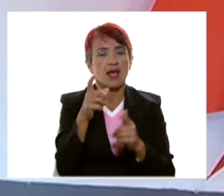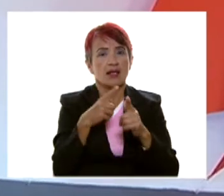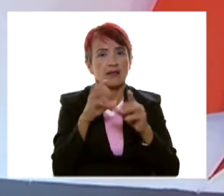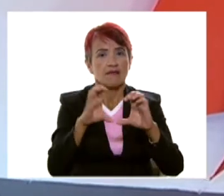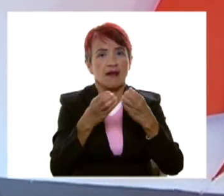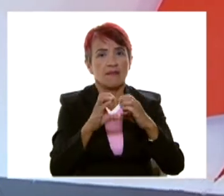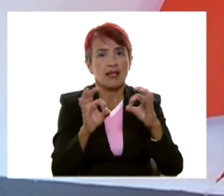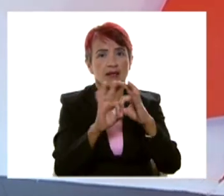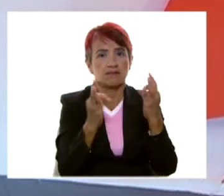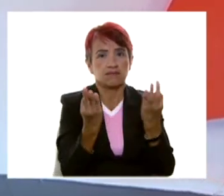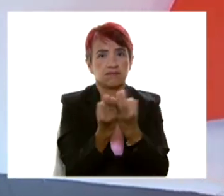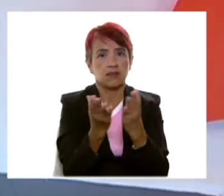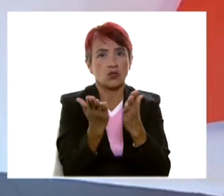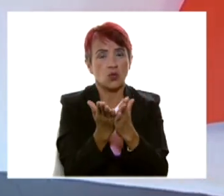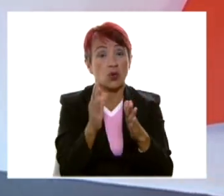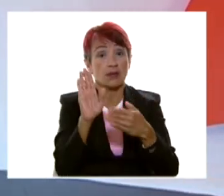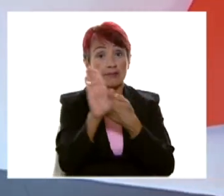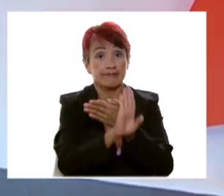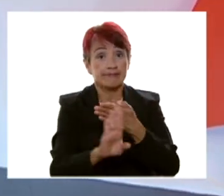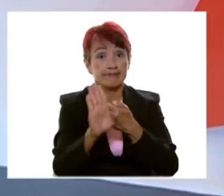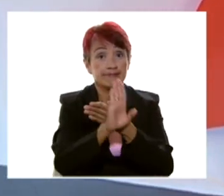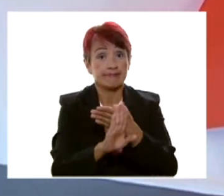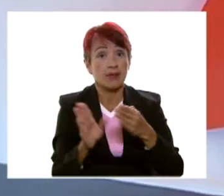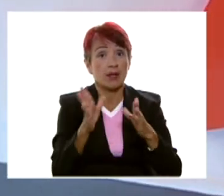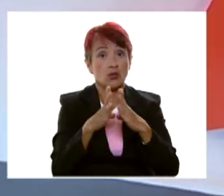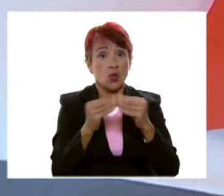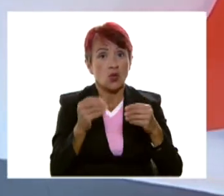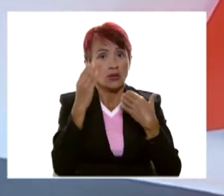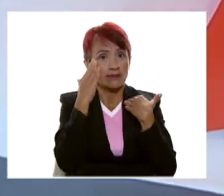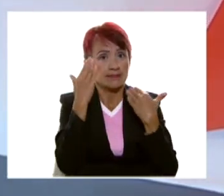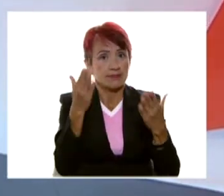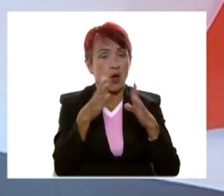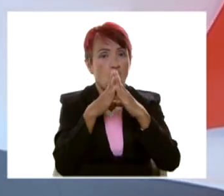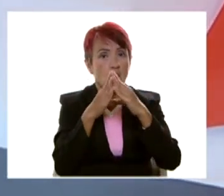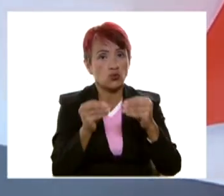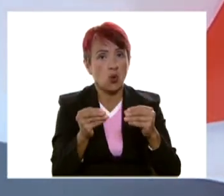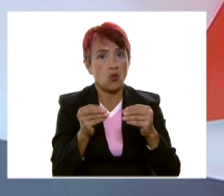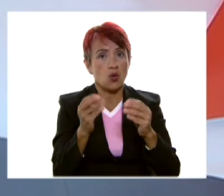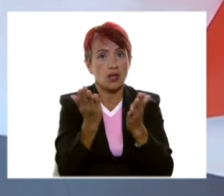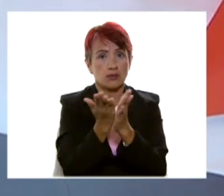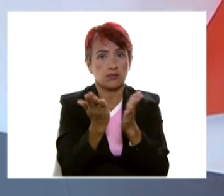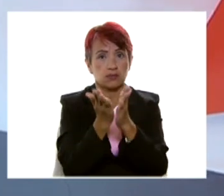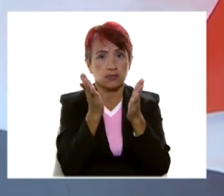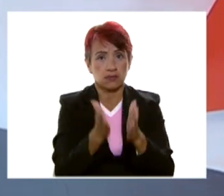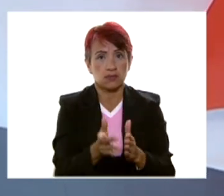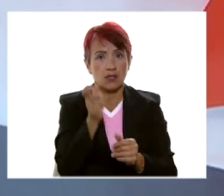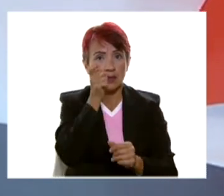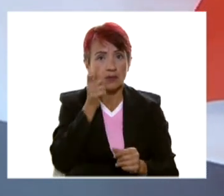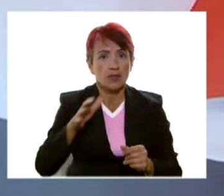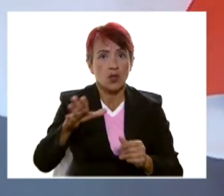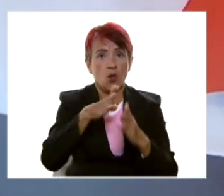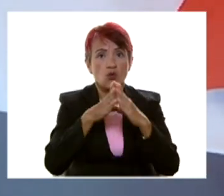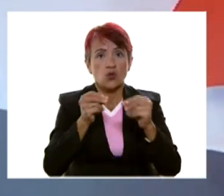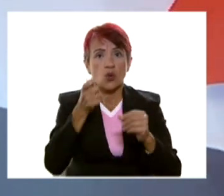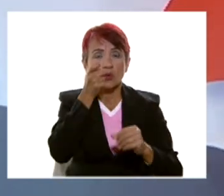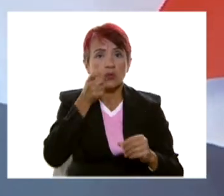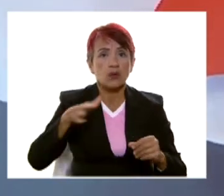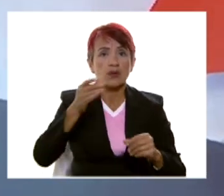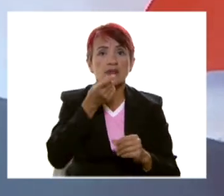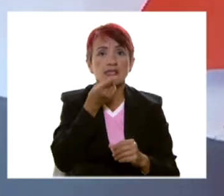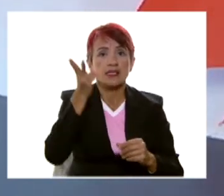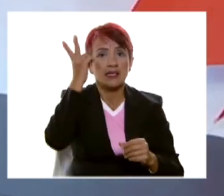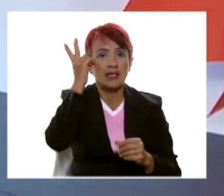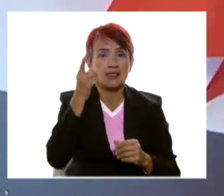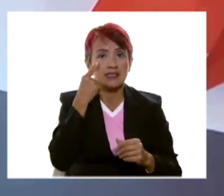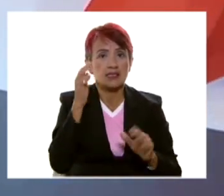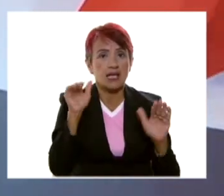Escuela. Recuerden mantener las medidas de bioseguridad. Un saludo a todos los estudiantes, especialmente a nuestros estudiantes de nuestros pueblos indígenas.